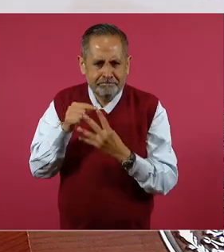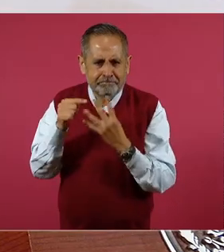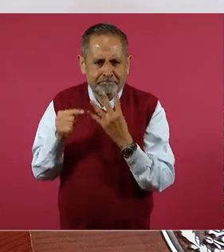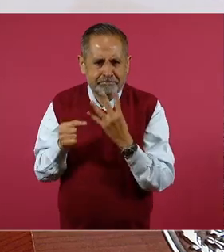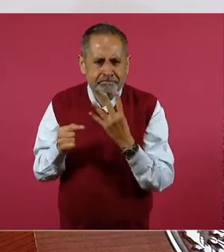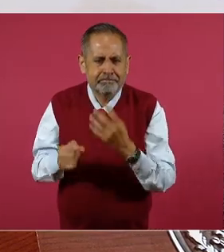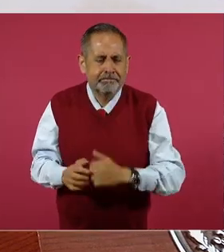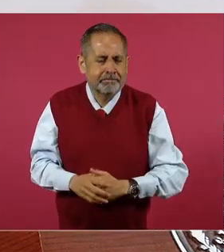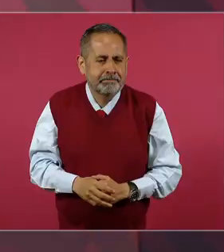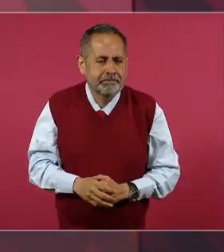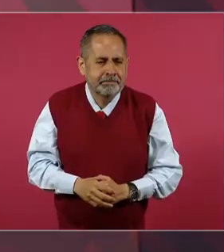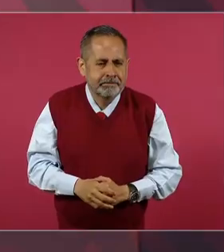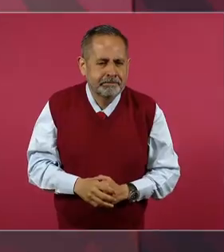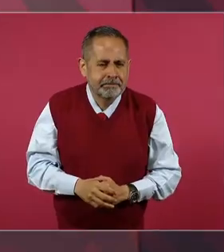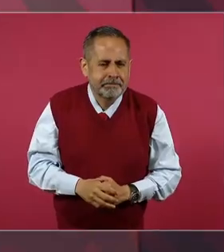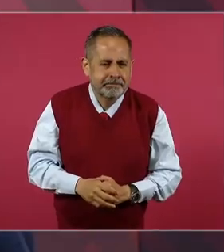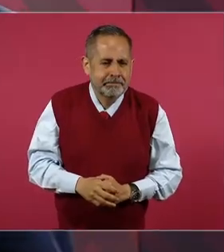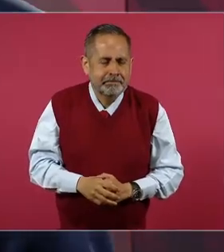Pero